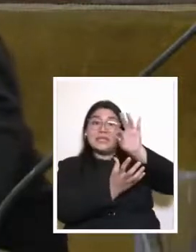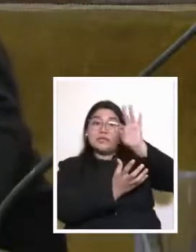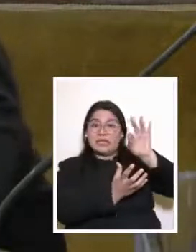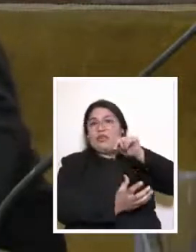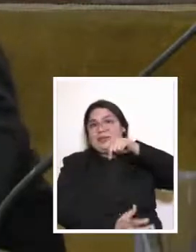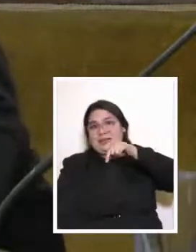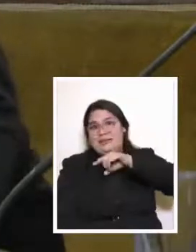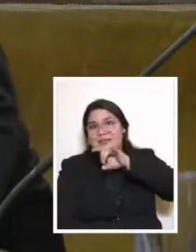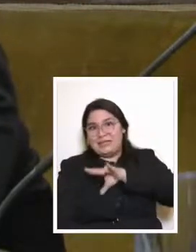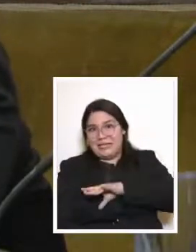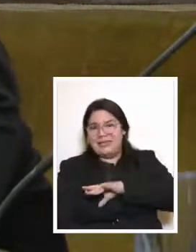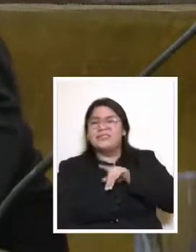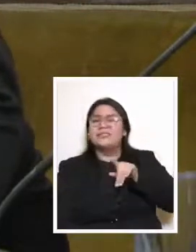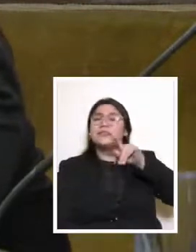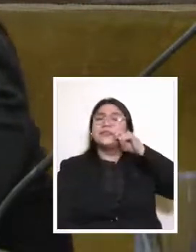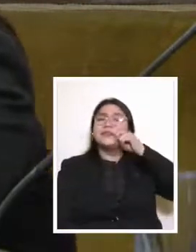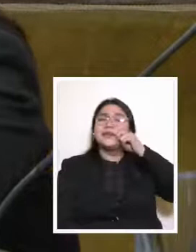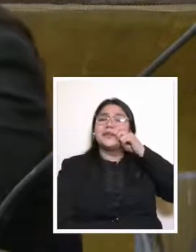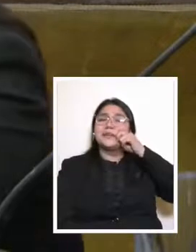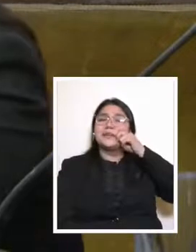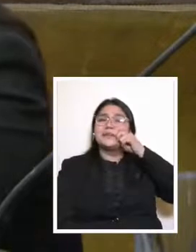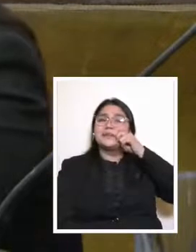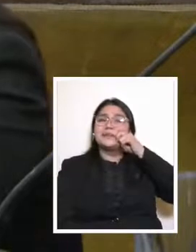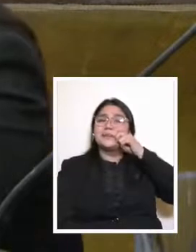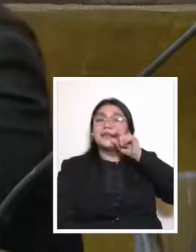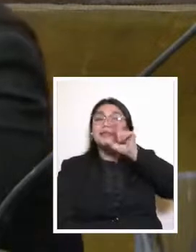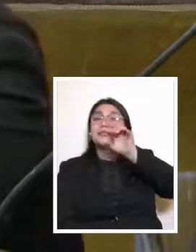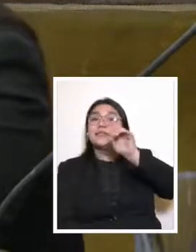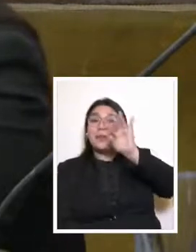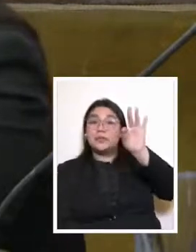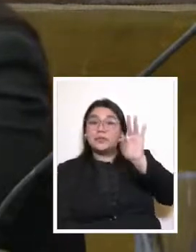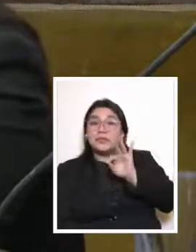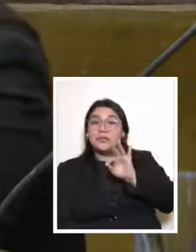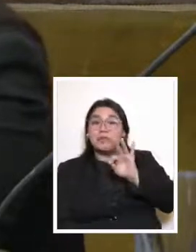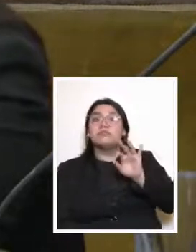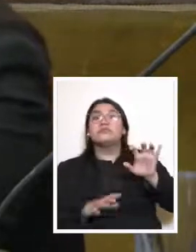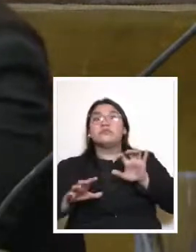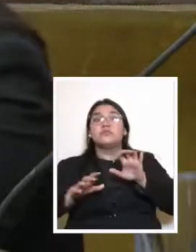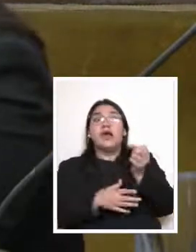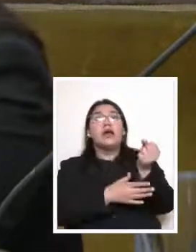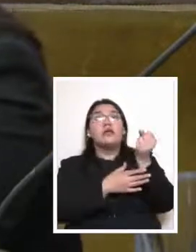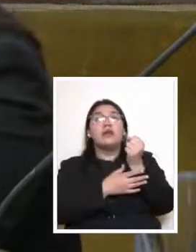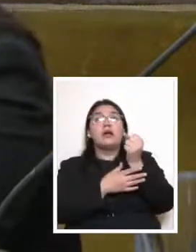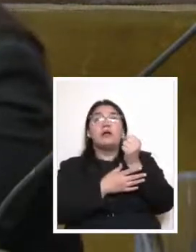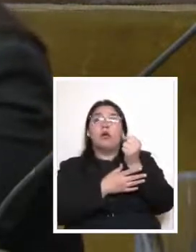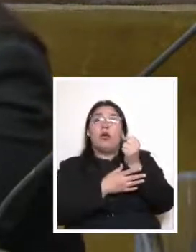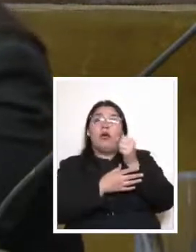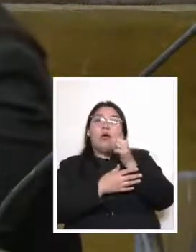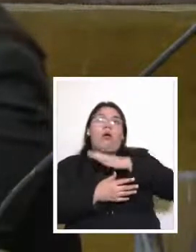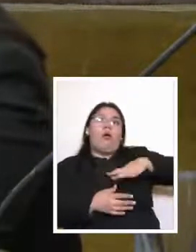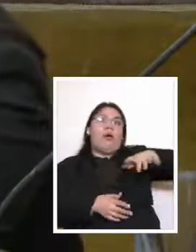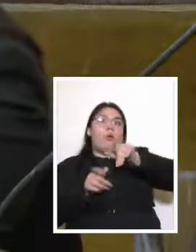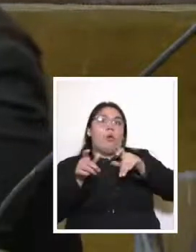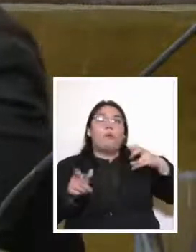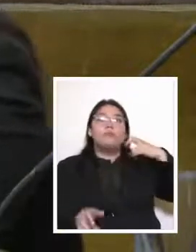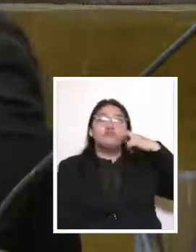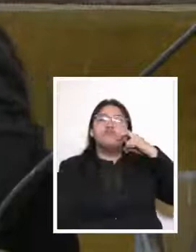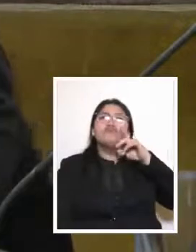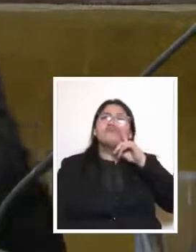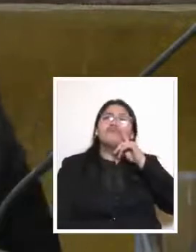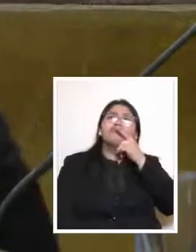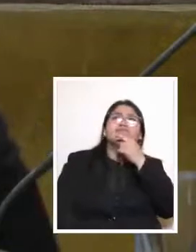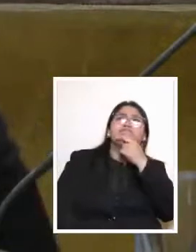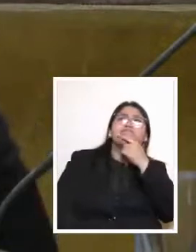los descubrimientos que van a ser cada vez más aportes para responder grandes preguntas que tiene la humanidad van a surgir desde las y